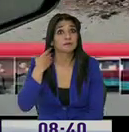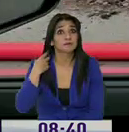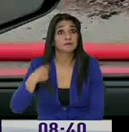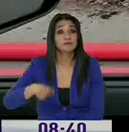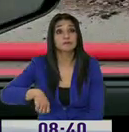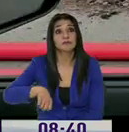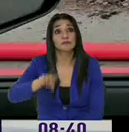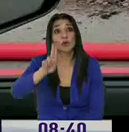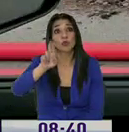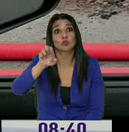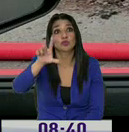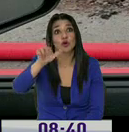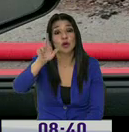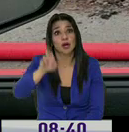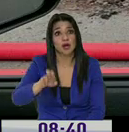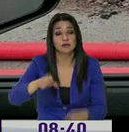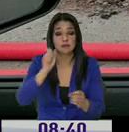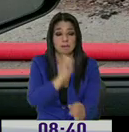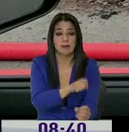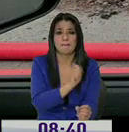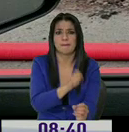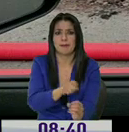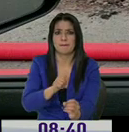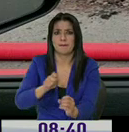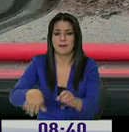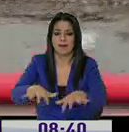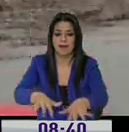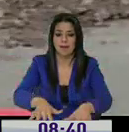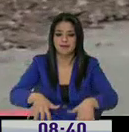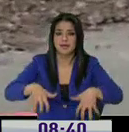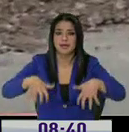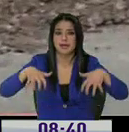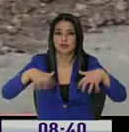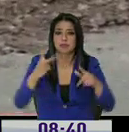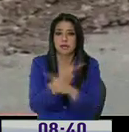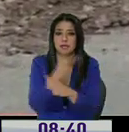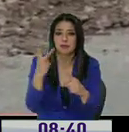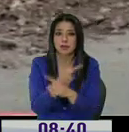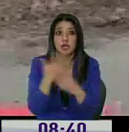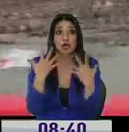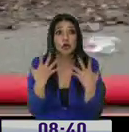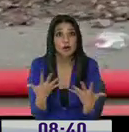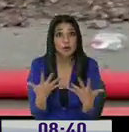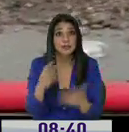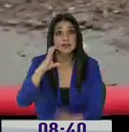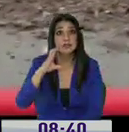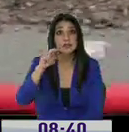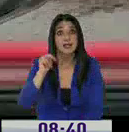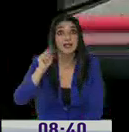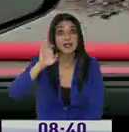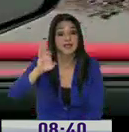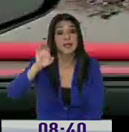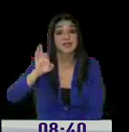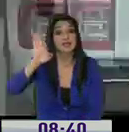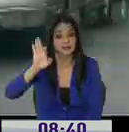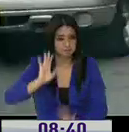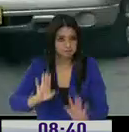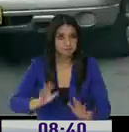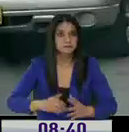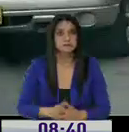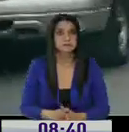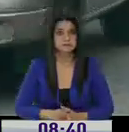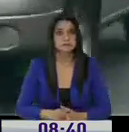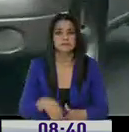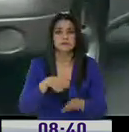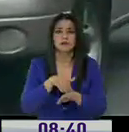lo que pasa en la Ulloa. Abrieron la calle, miren, peligro, obras, CNT, EP, dice, ¿no? Y vean